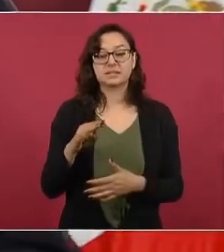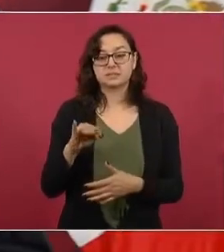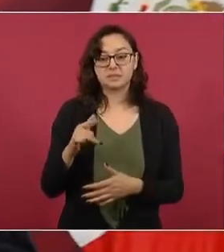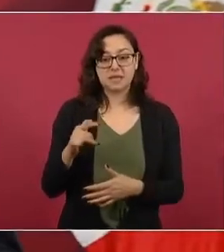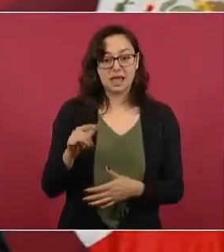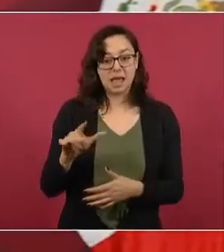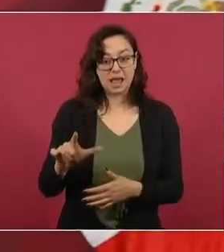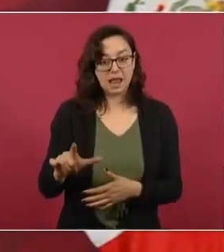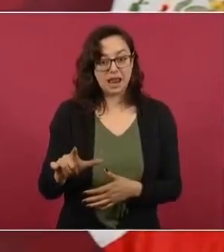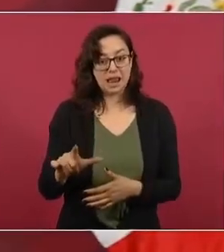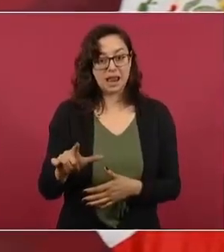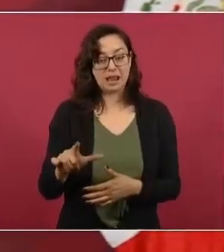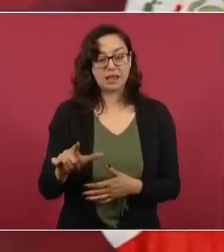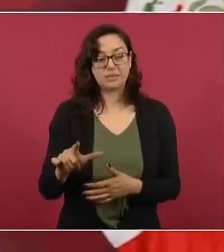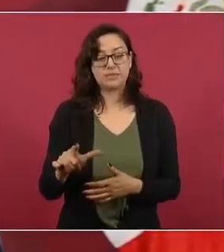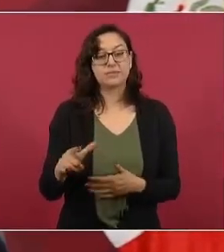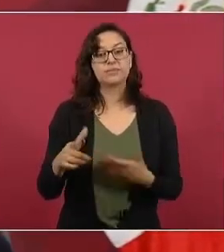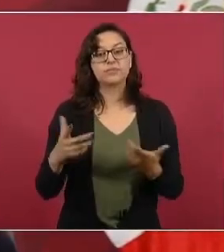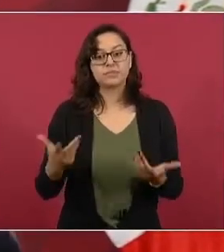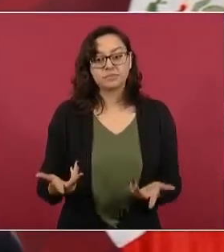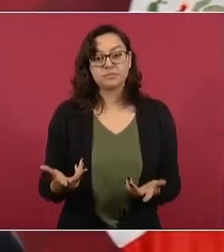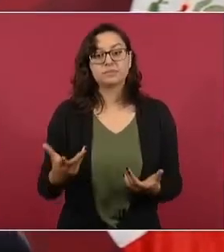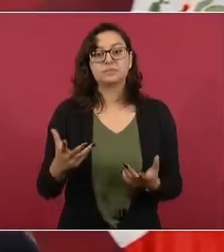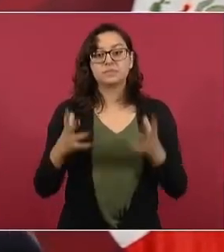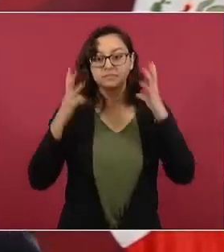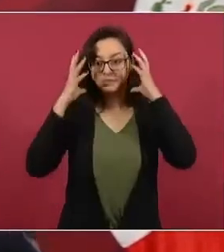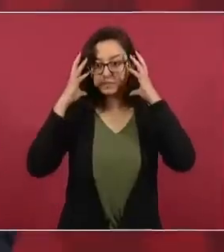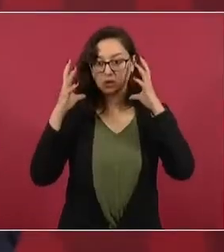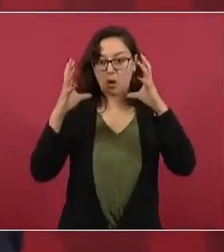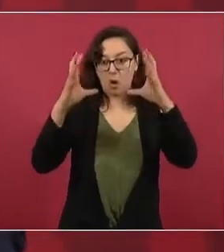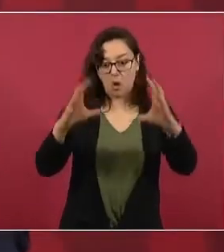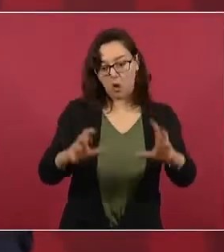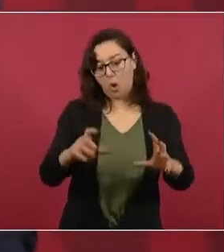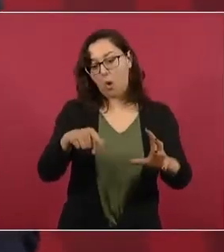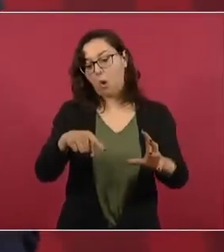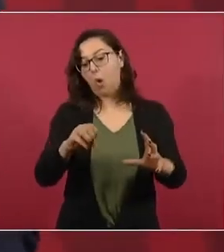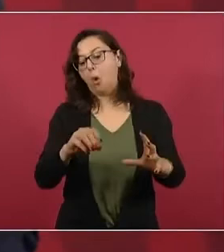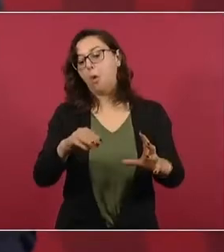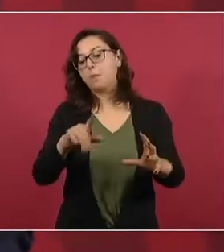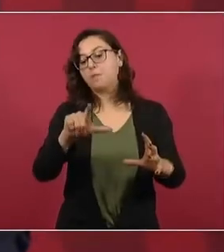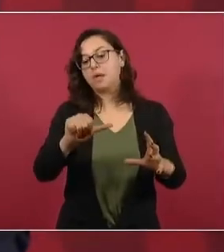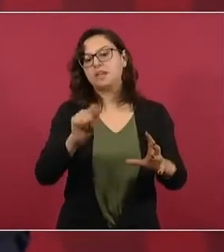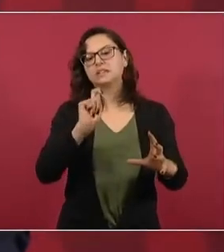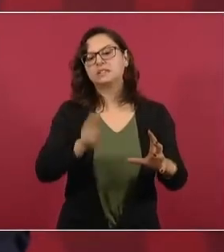Sí, esta es la cultura madre, la cultura olmeca.